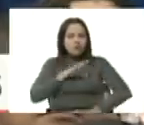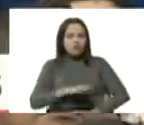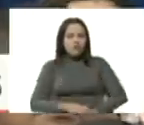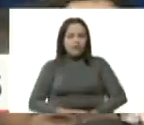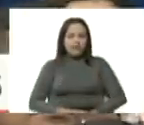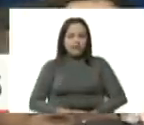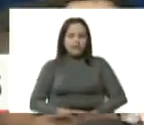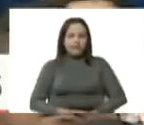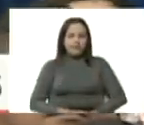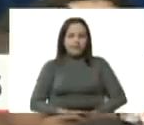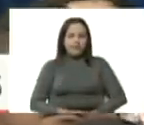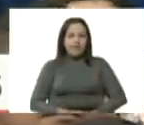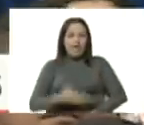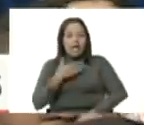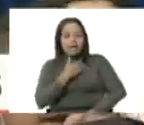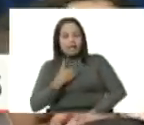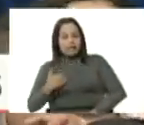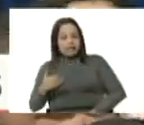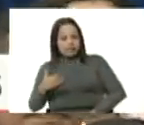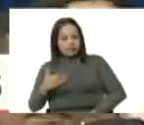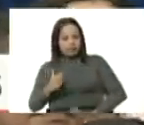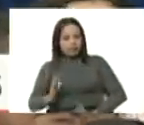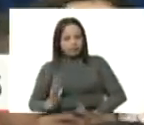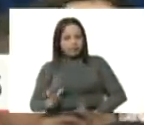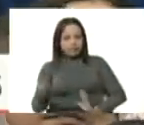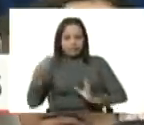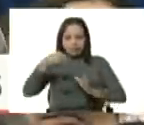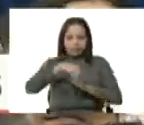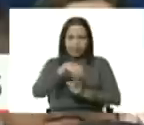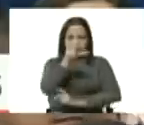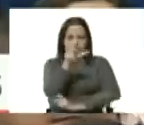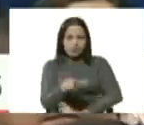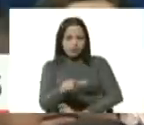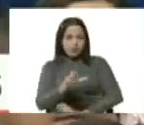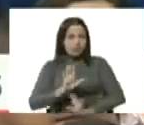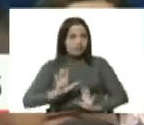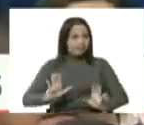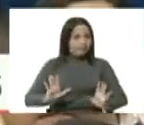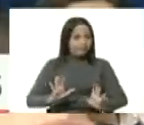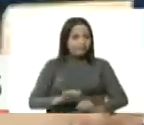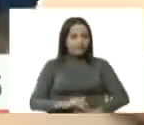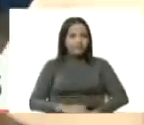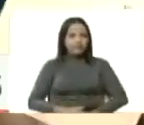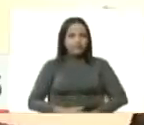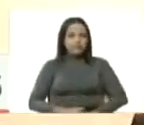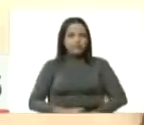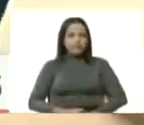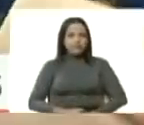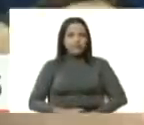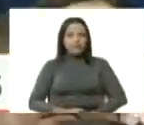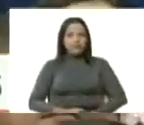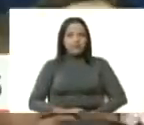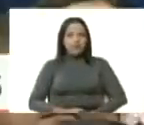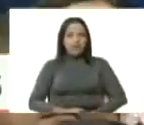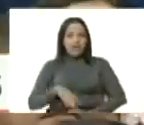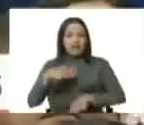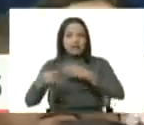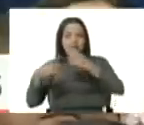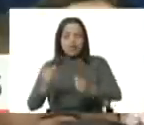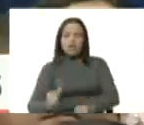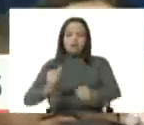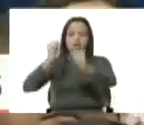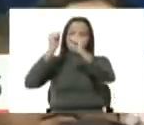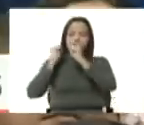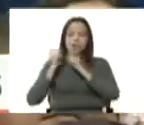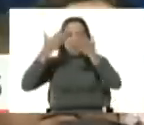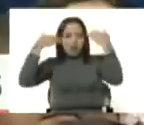Pretendieron incorporar a este personaje por allí a que cargara a la Virgen Divina Pastora y